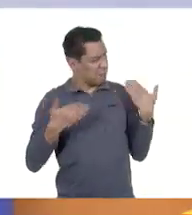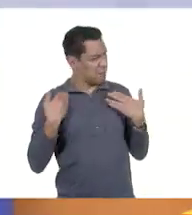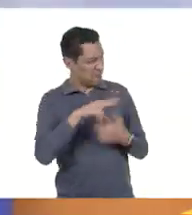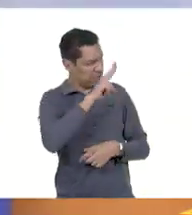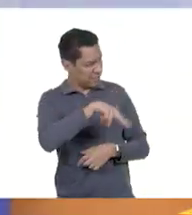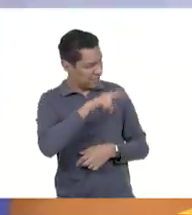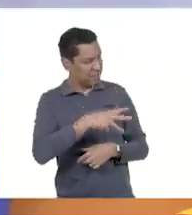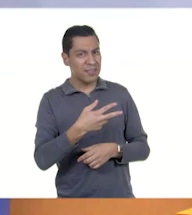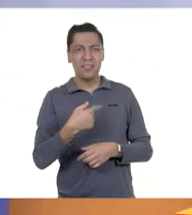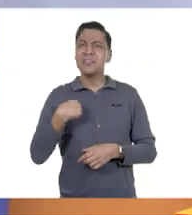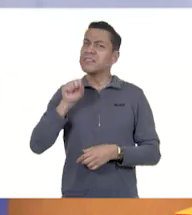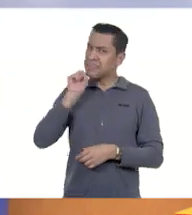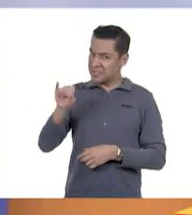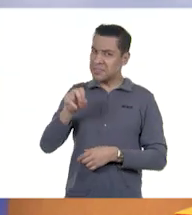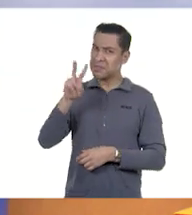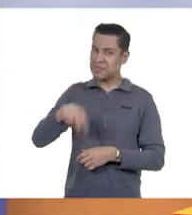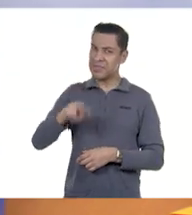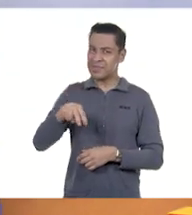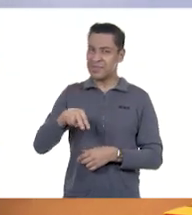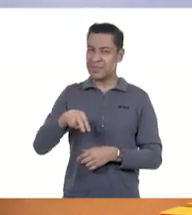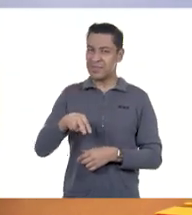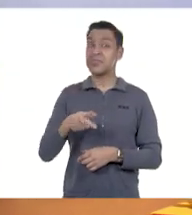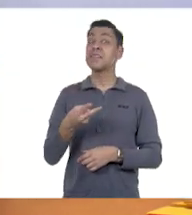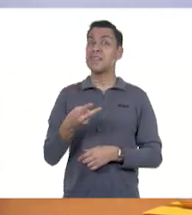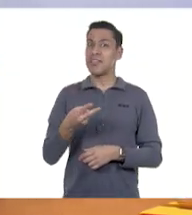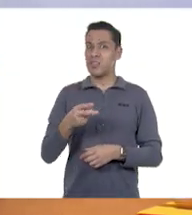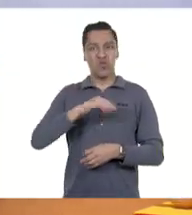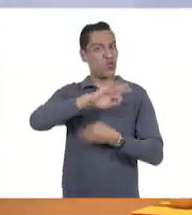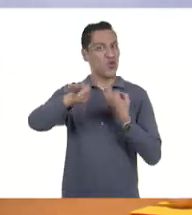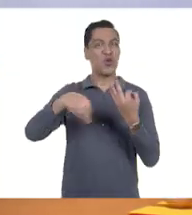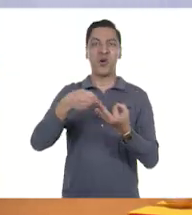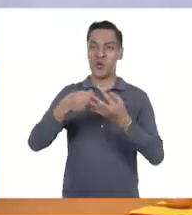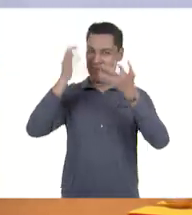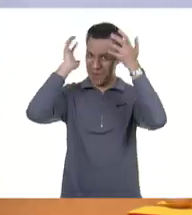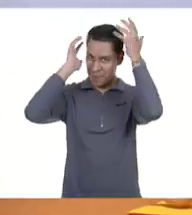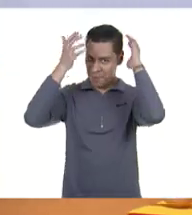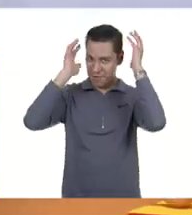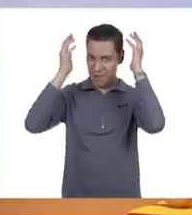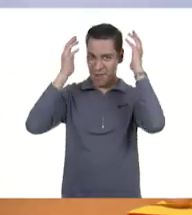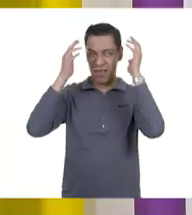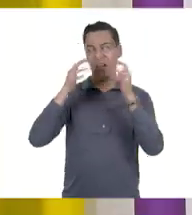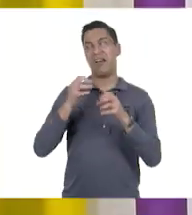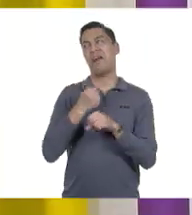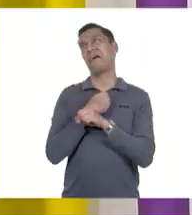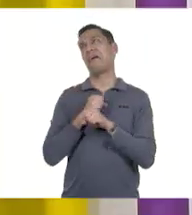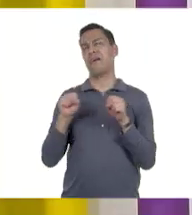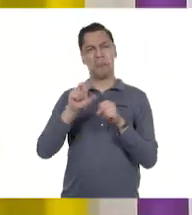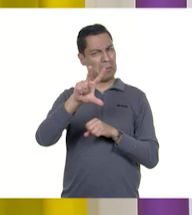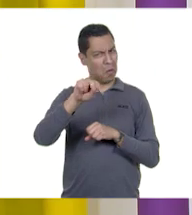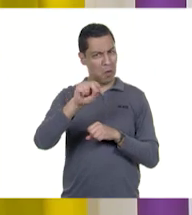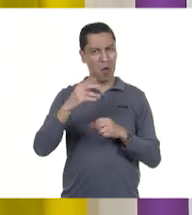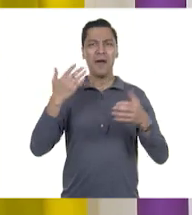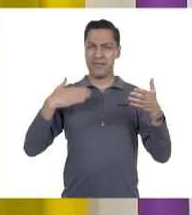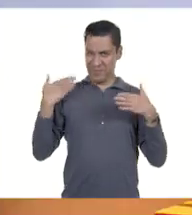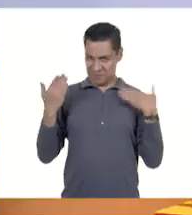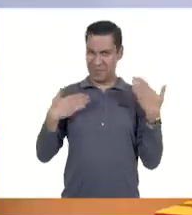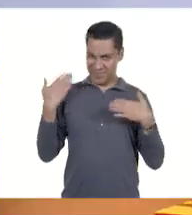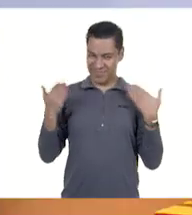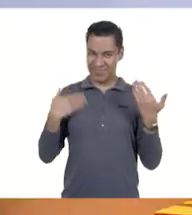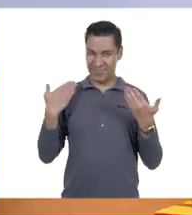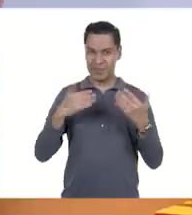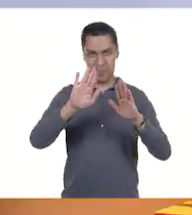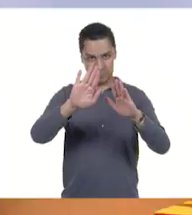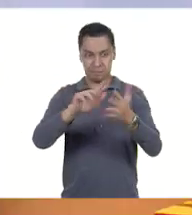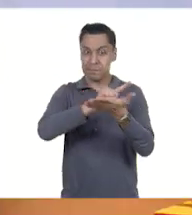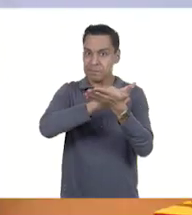muy divertido. Como les dije, también nos bañamos, pero también nos divertimos. Bien, ya hemos platicado sobre la higiene